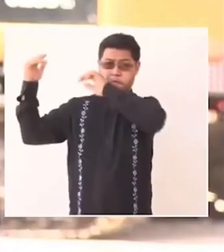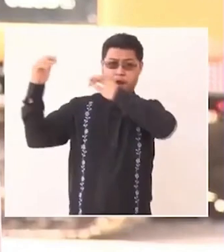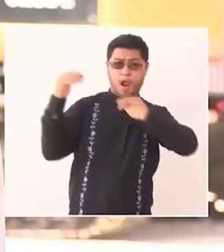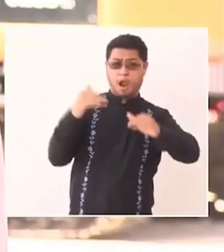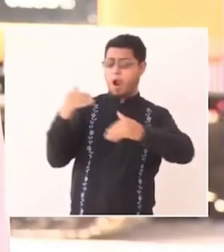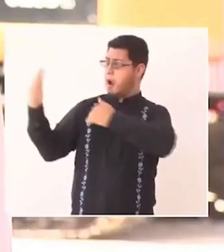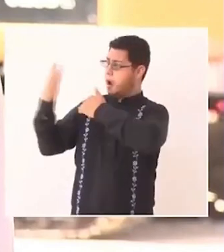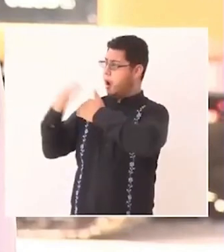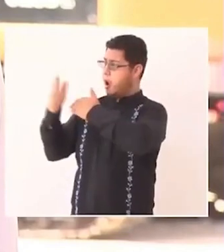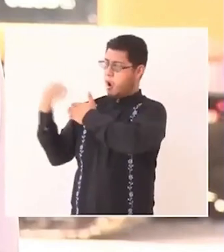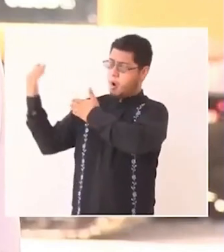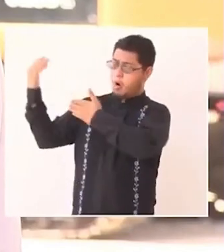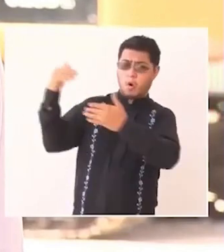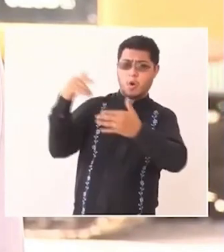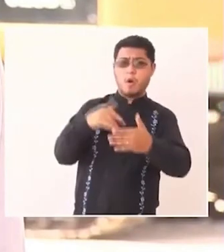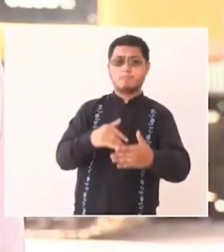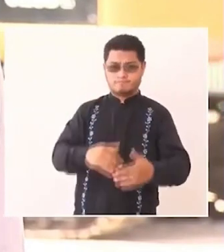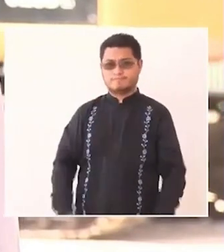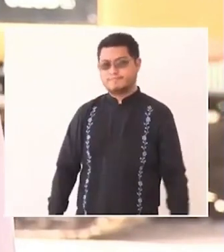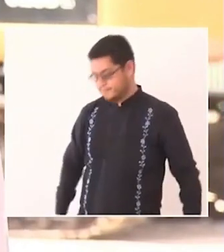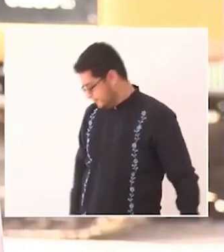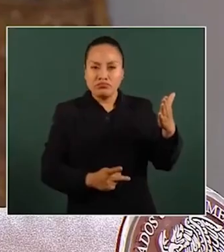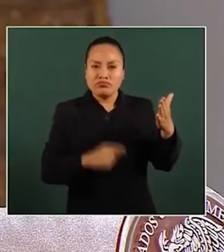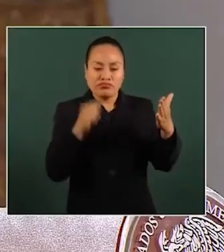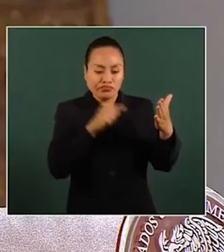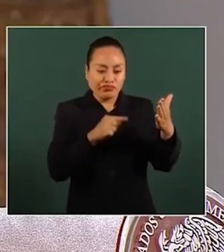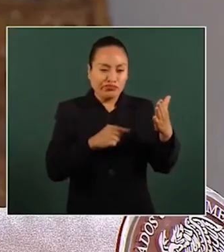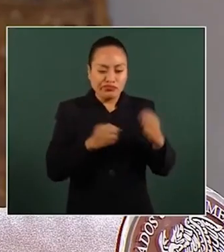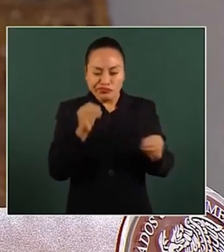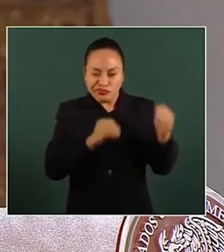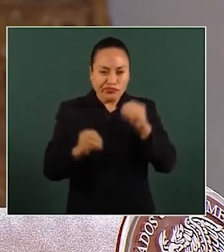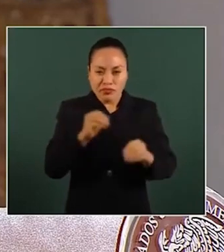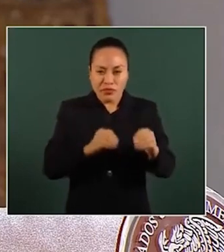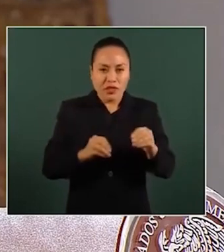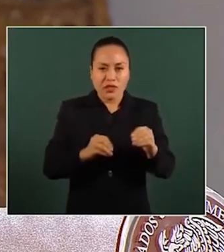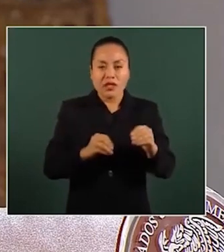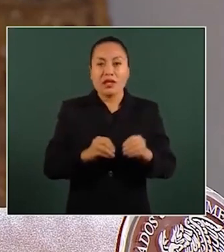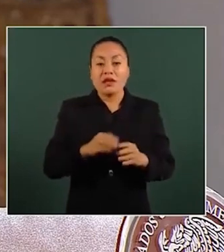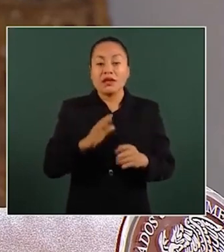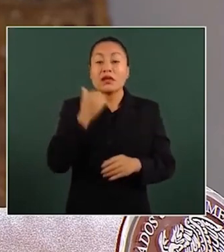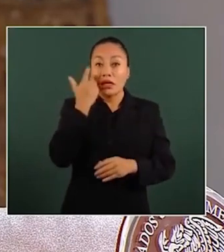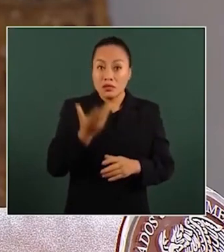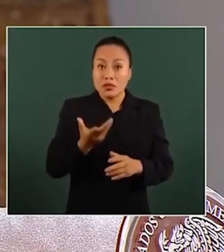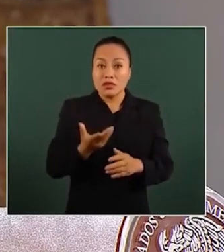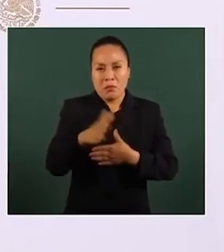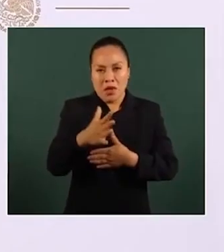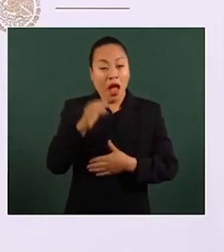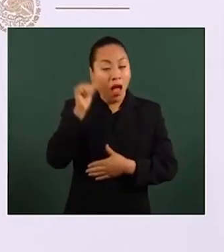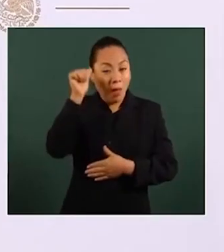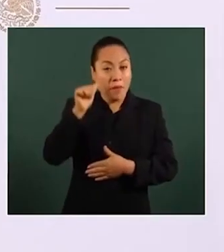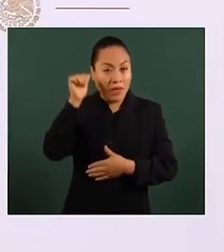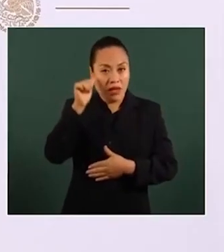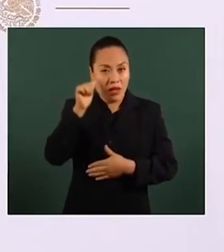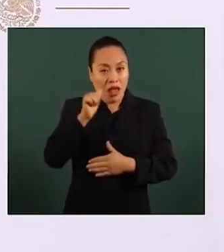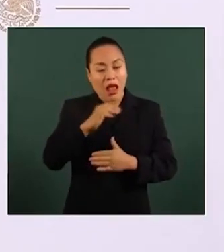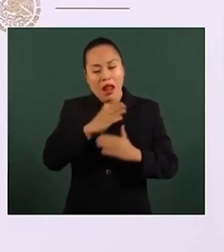de concesión a través de asociaciones público-privadas. La medida implica a compañías tanto mexicanas como internacionales, entre las que figuran las